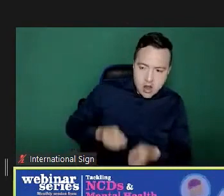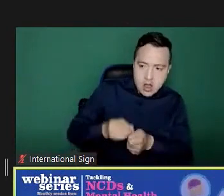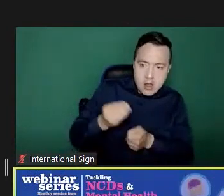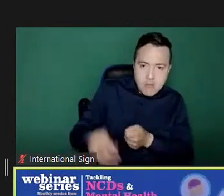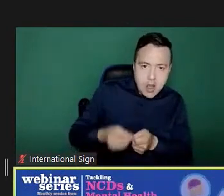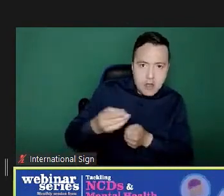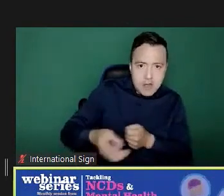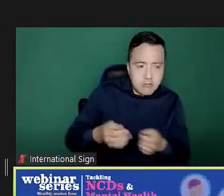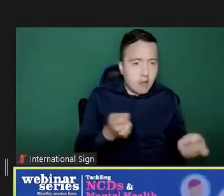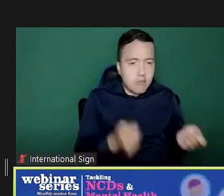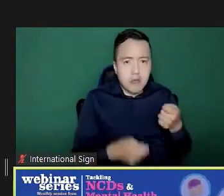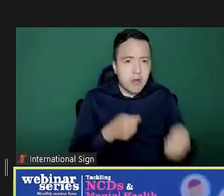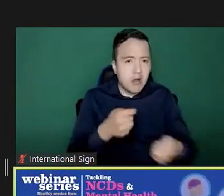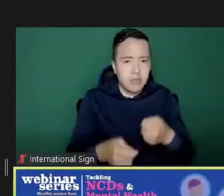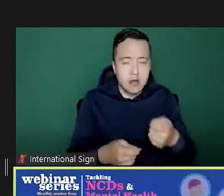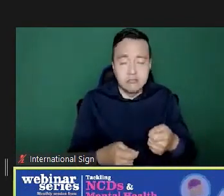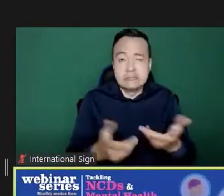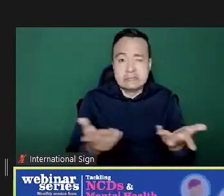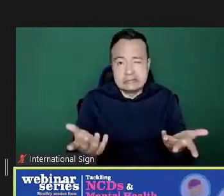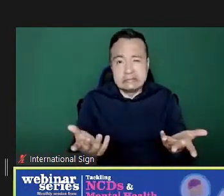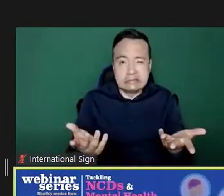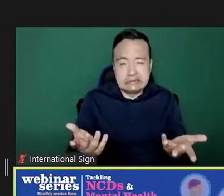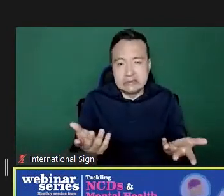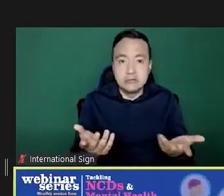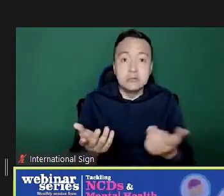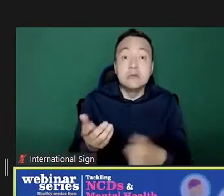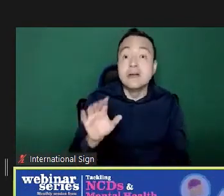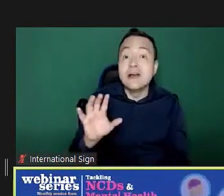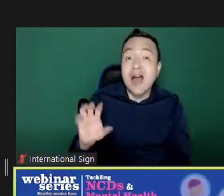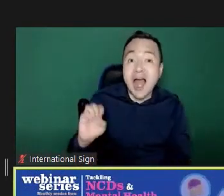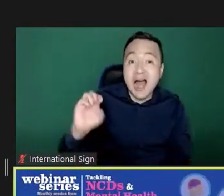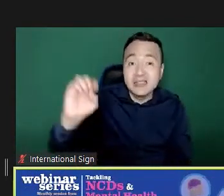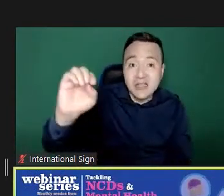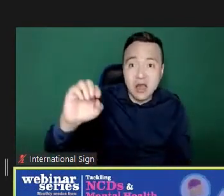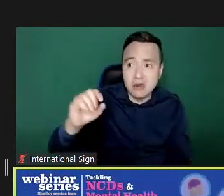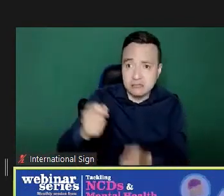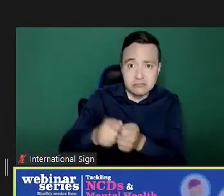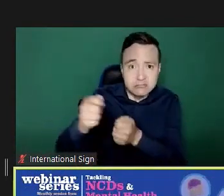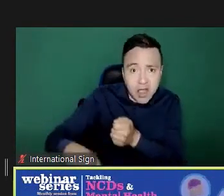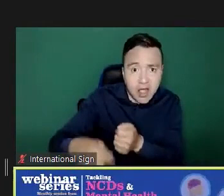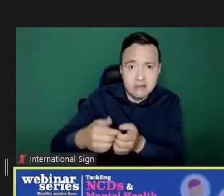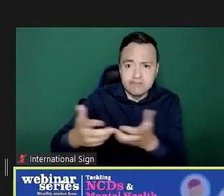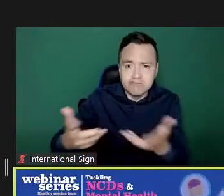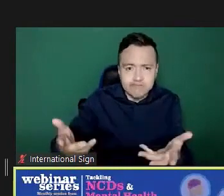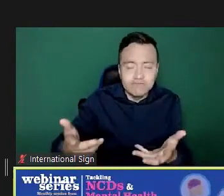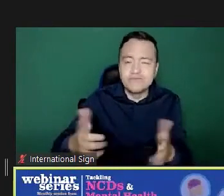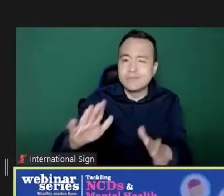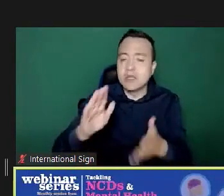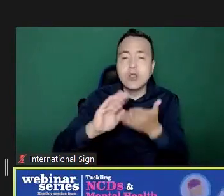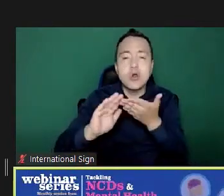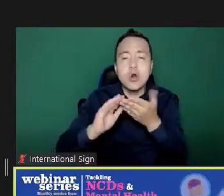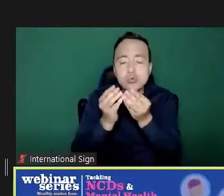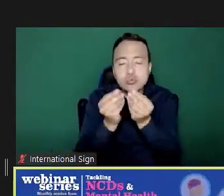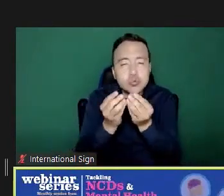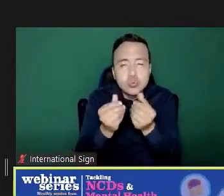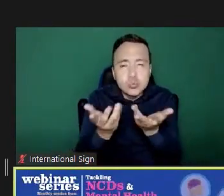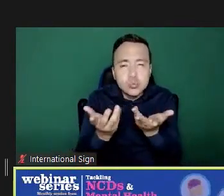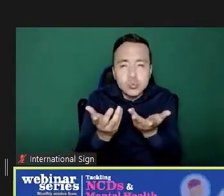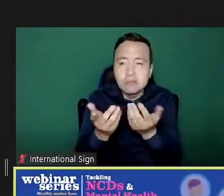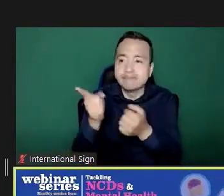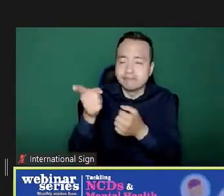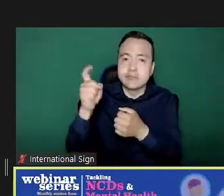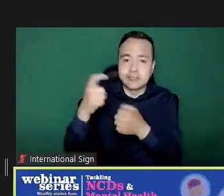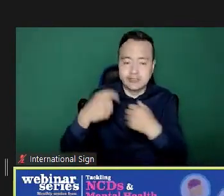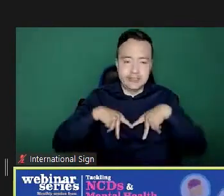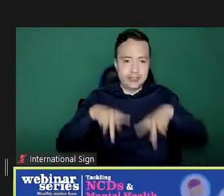del cáncer. Así que hay soluciones como, por ejemplo, un mayor espacio fiscal para la salud con un enfoque de sistemas